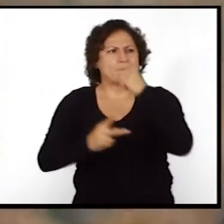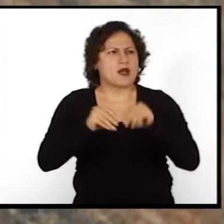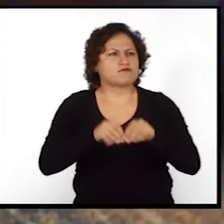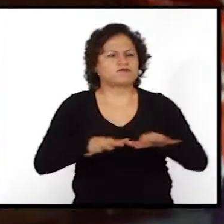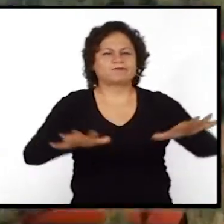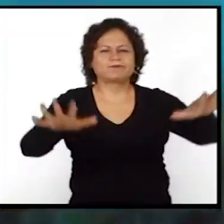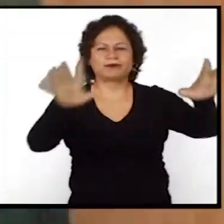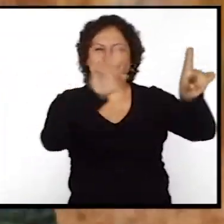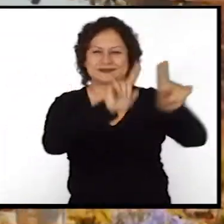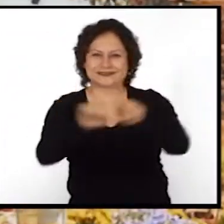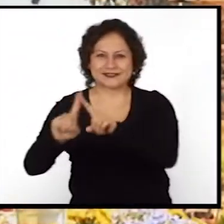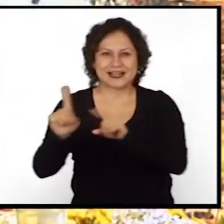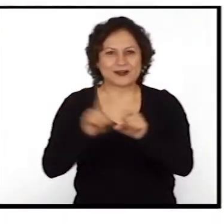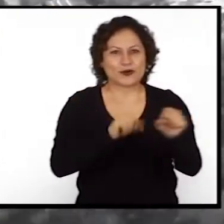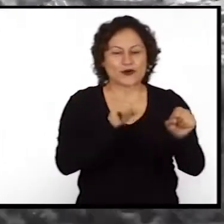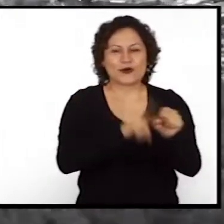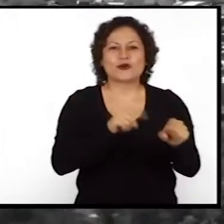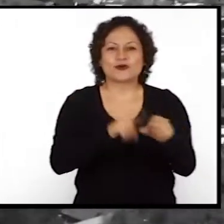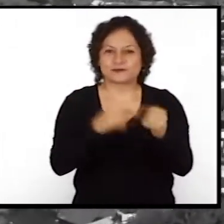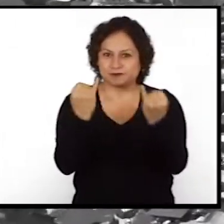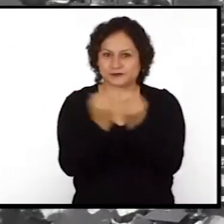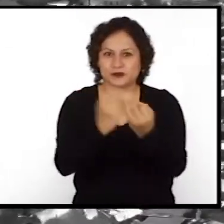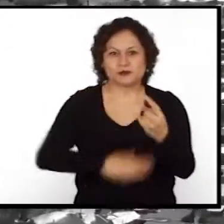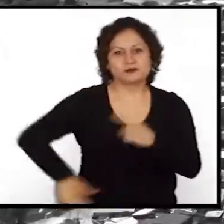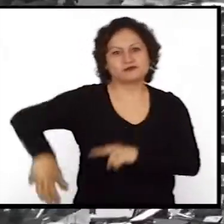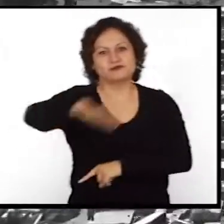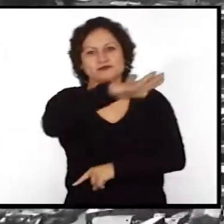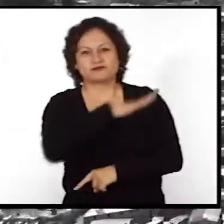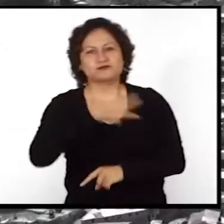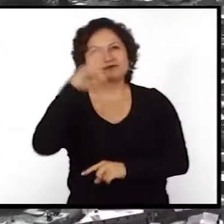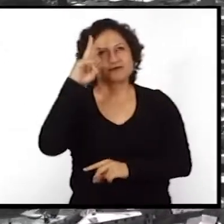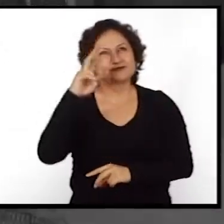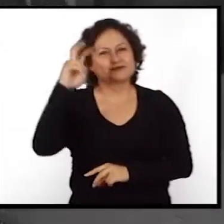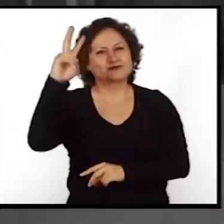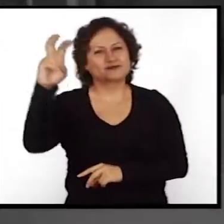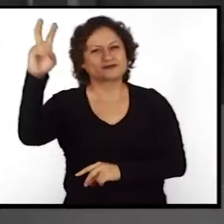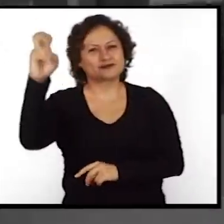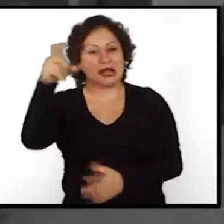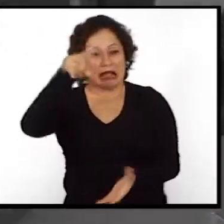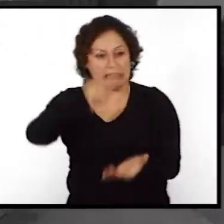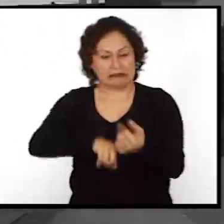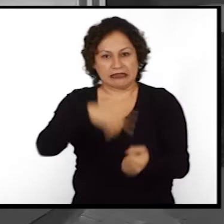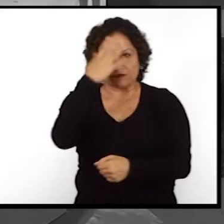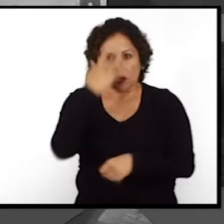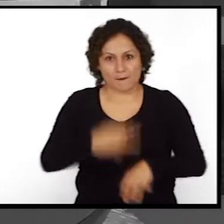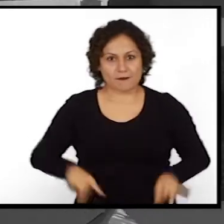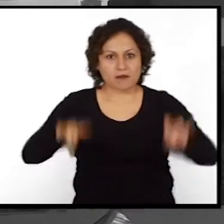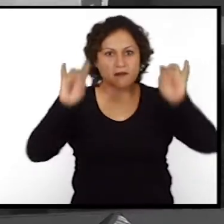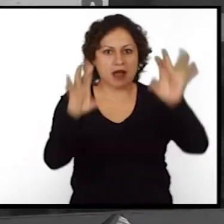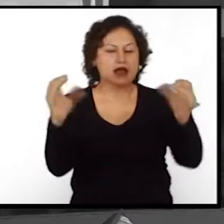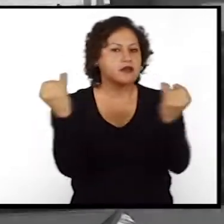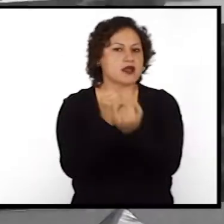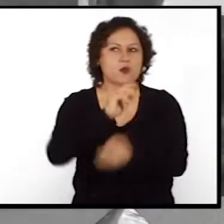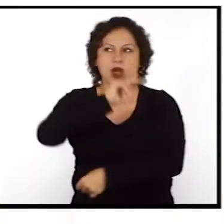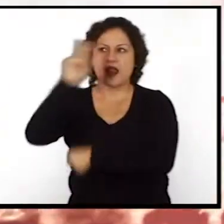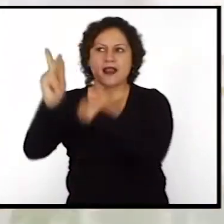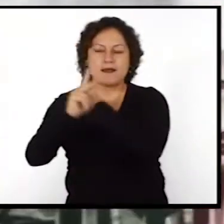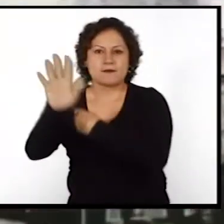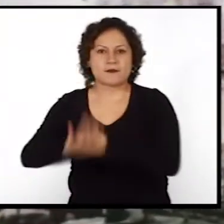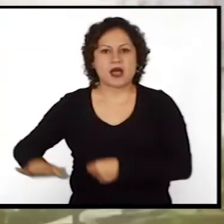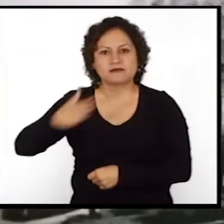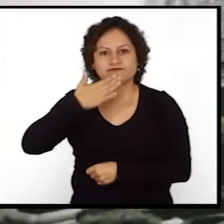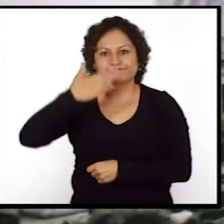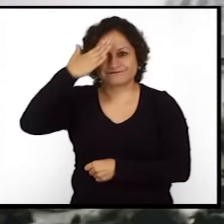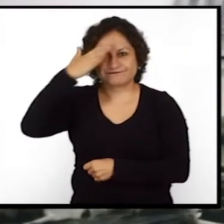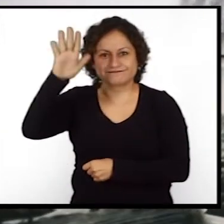direcciones, trasladándonos a tierras lejanas, de un entorno idílico y lleno de magia del Medio Oriente. Real